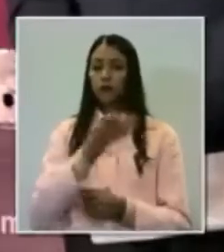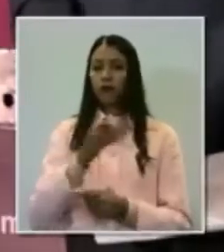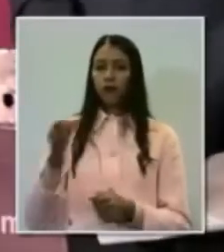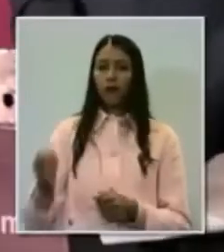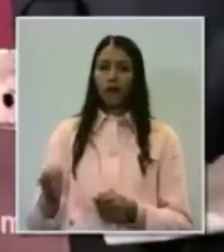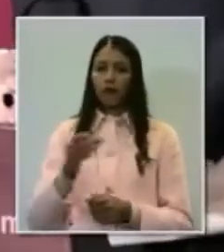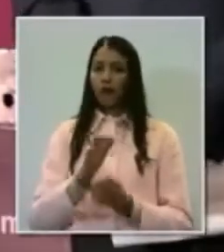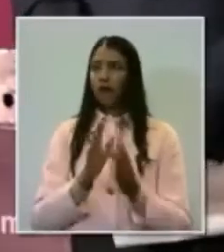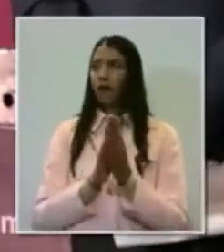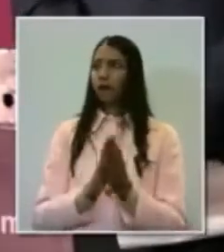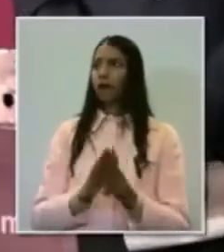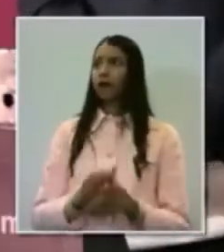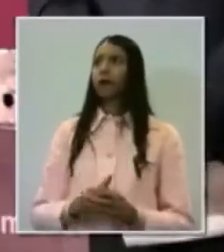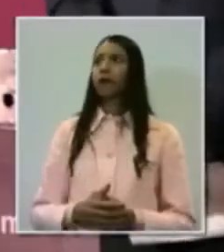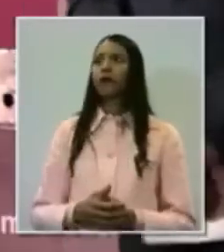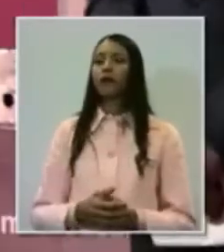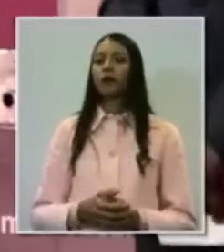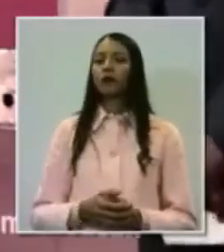fechas y demás.